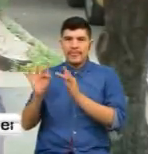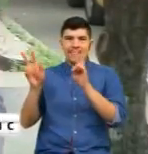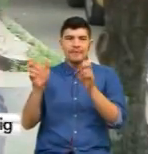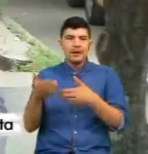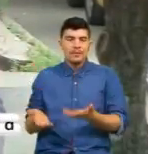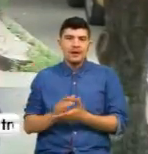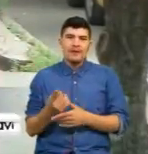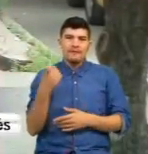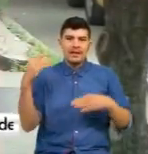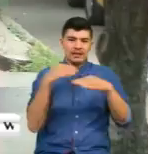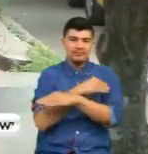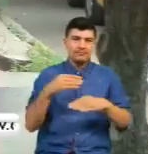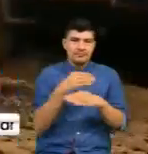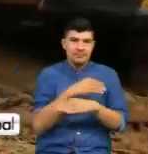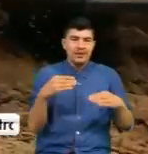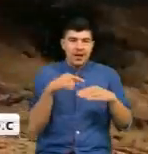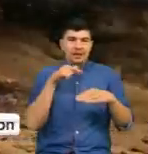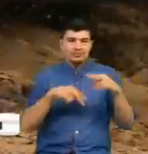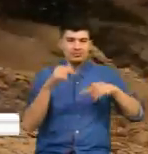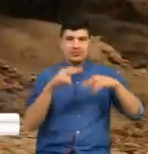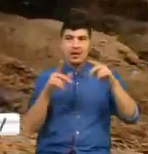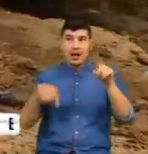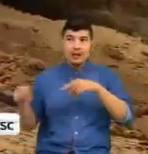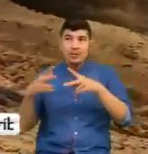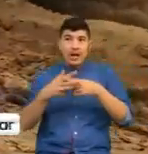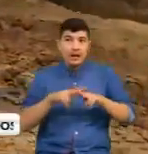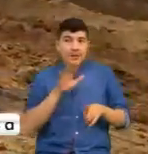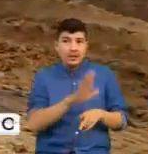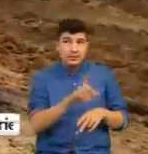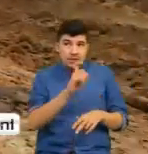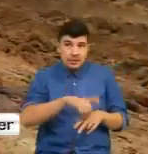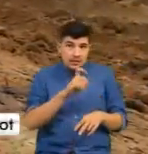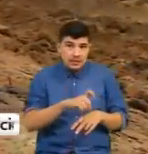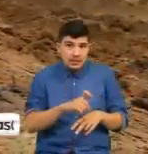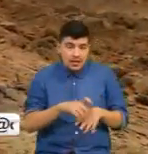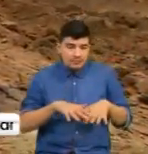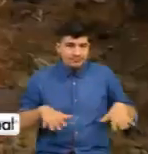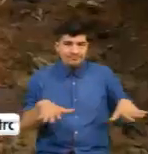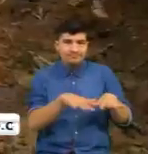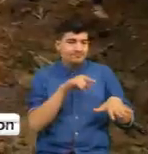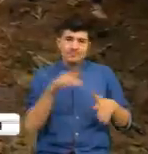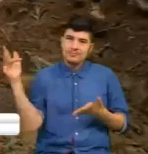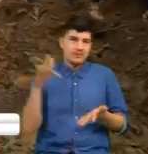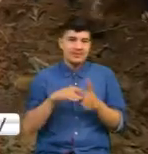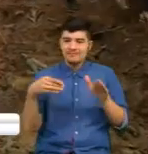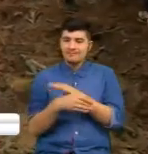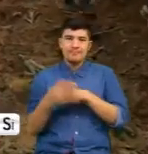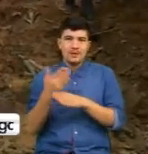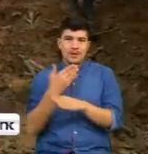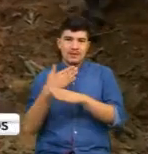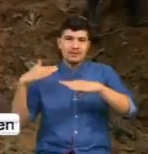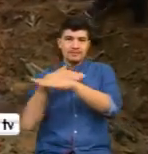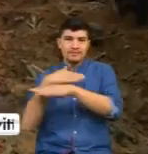de pavimentación de las vías, por lo que los enseres y herramientas que necesitan en la zona veredal no estarían llegando. También